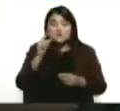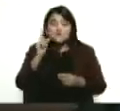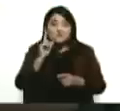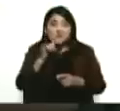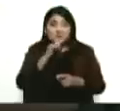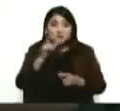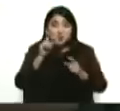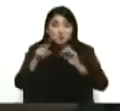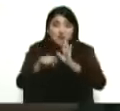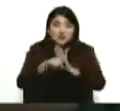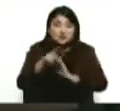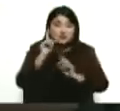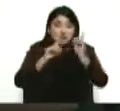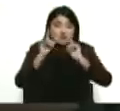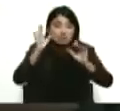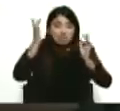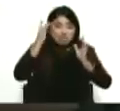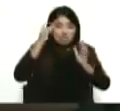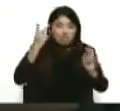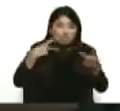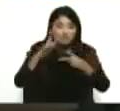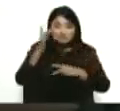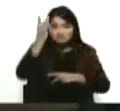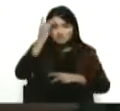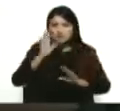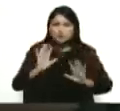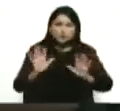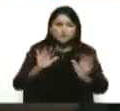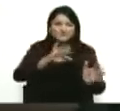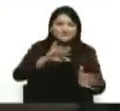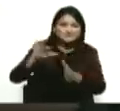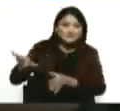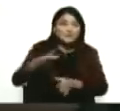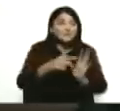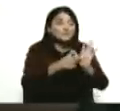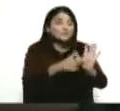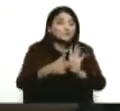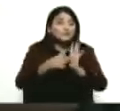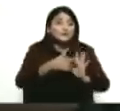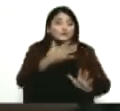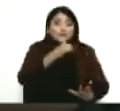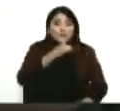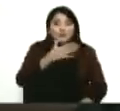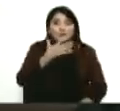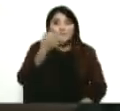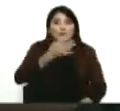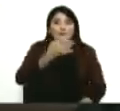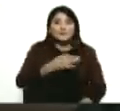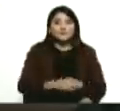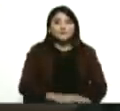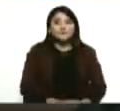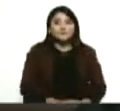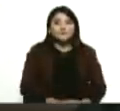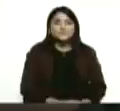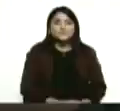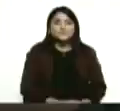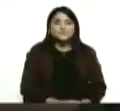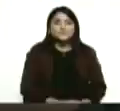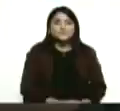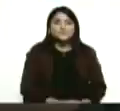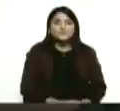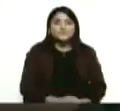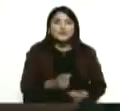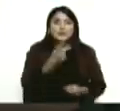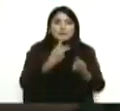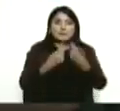manipulaciones en cuanto a esta ley de coordinación y armonización de las potestades tributarias de los municipios y de los estados. Voy a contestar